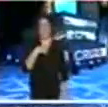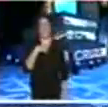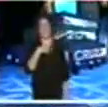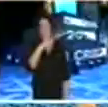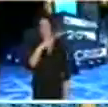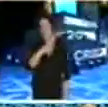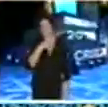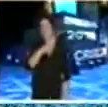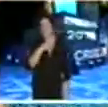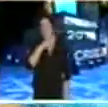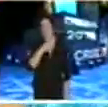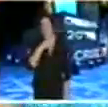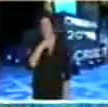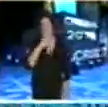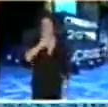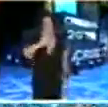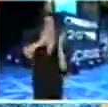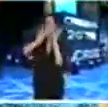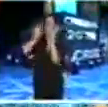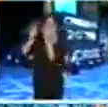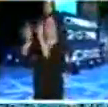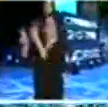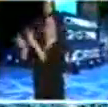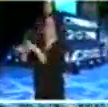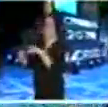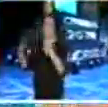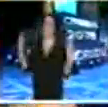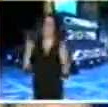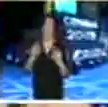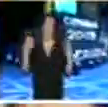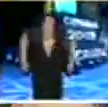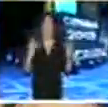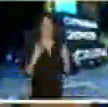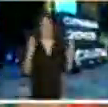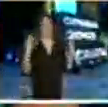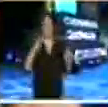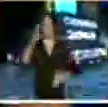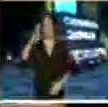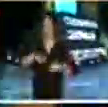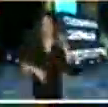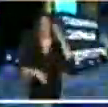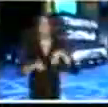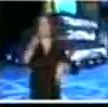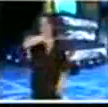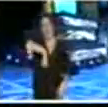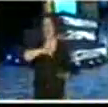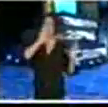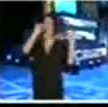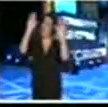quedamos, porque tenemos que marcharnos ya. Y ya